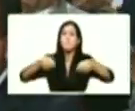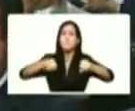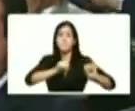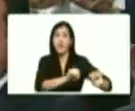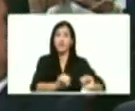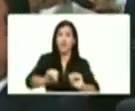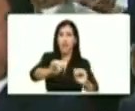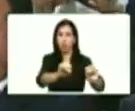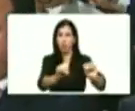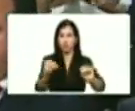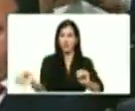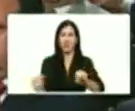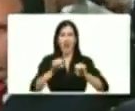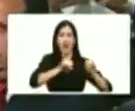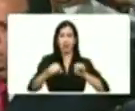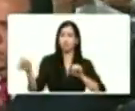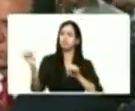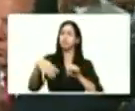otros